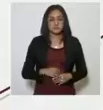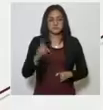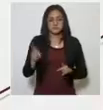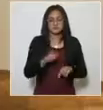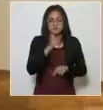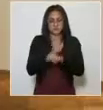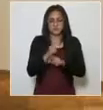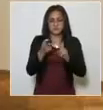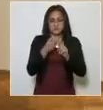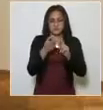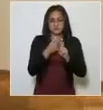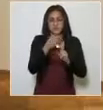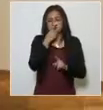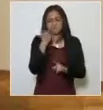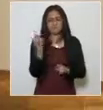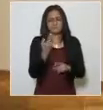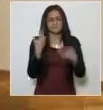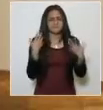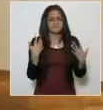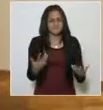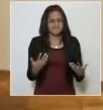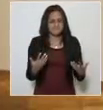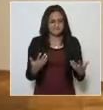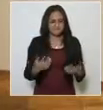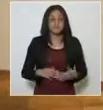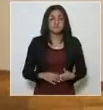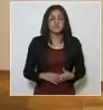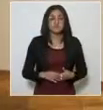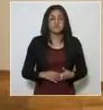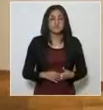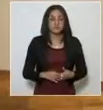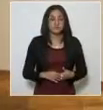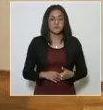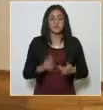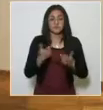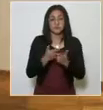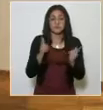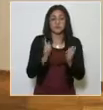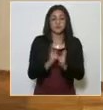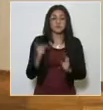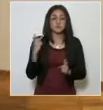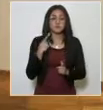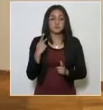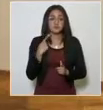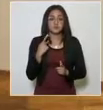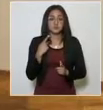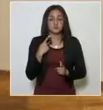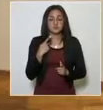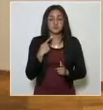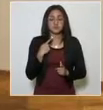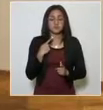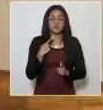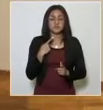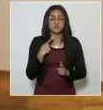Primero, debo decirte, Yasmín, que los partidos políticos